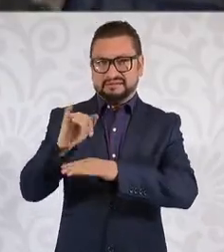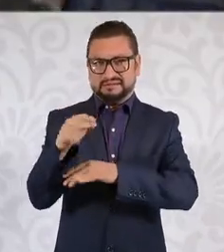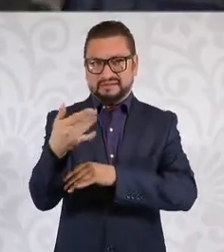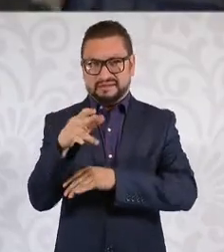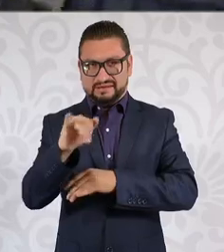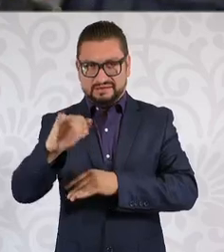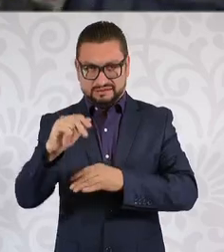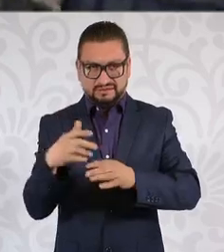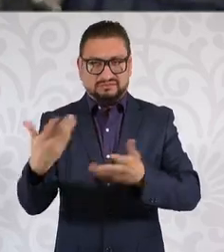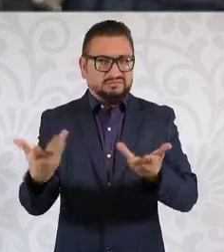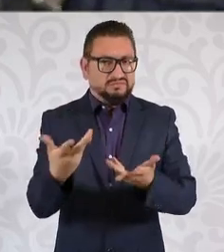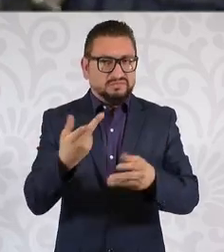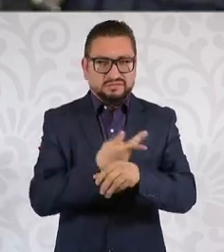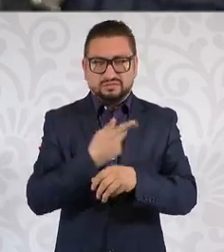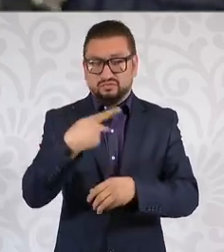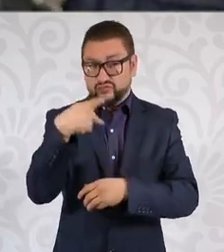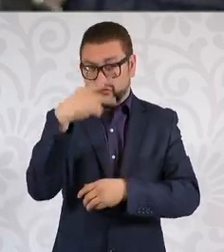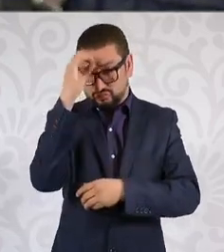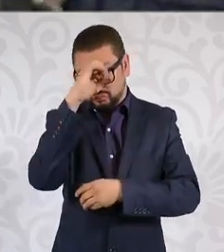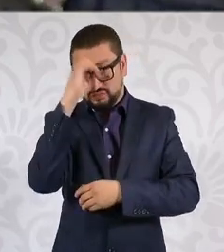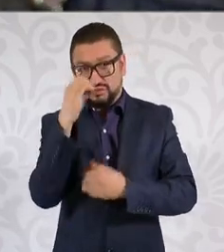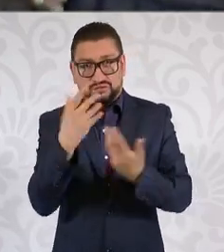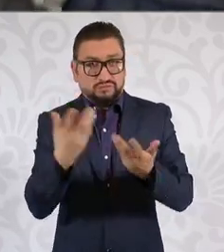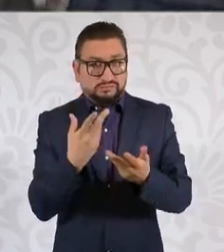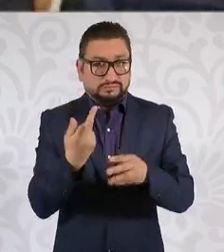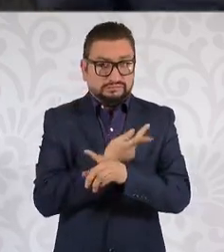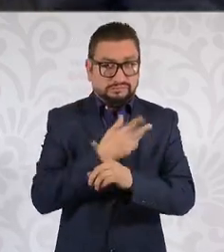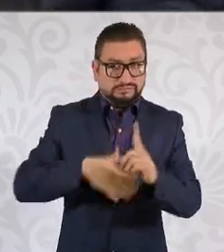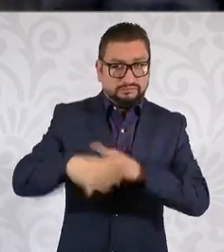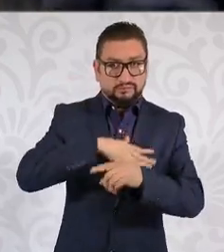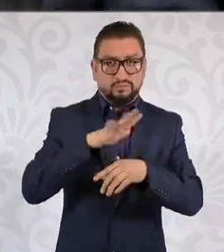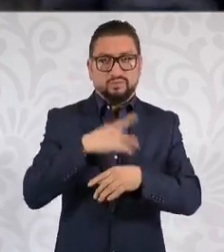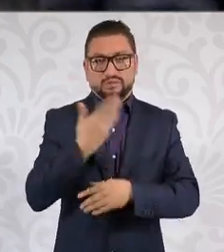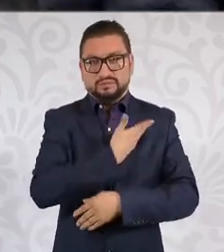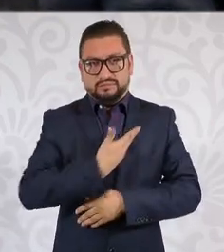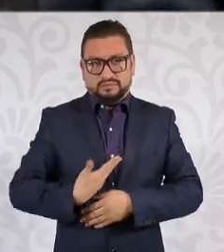¿Qué opinión le merece pues esta situación, siendo que